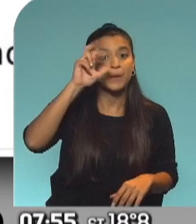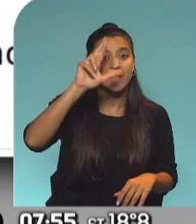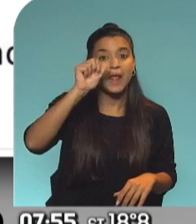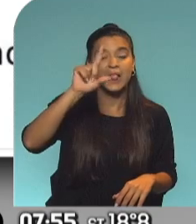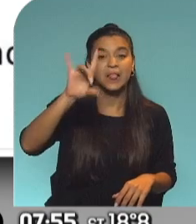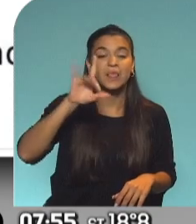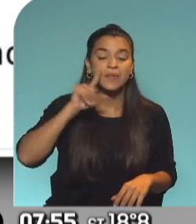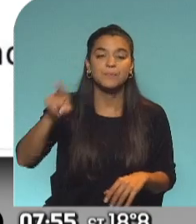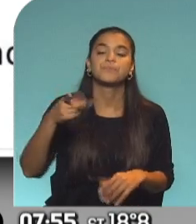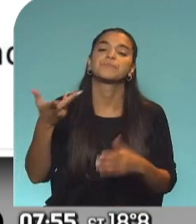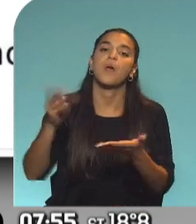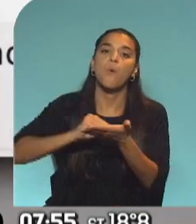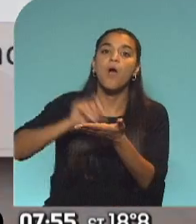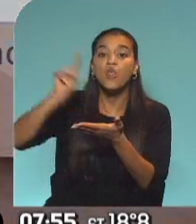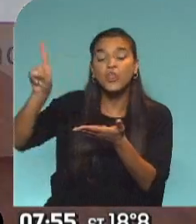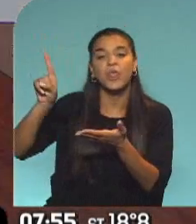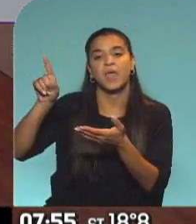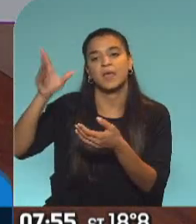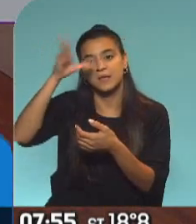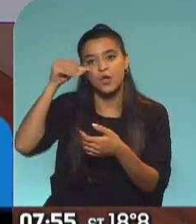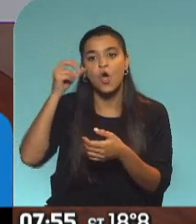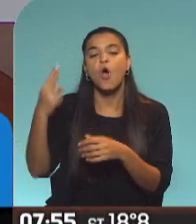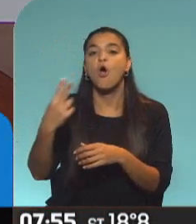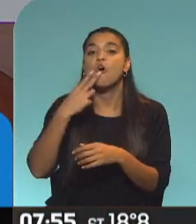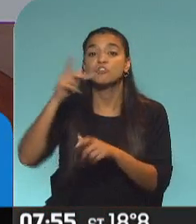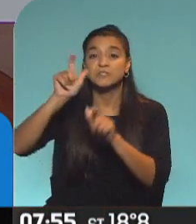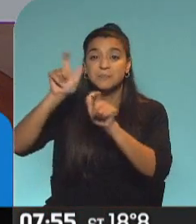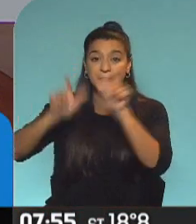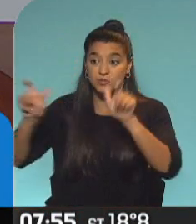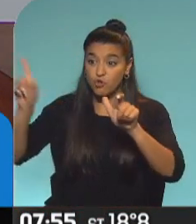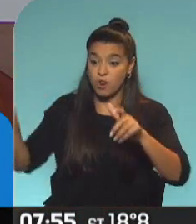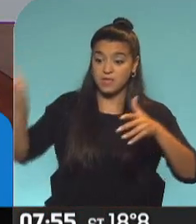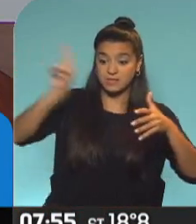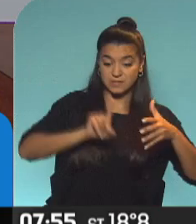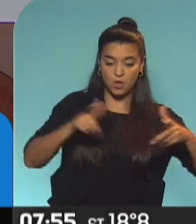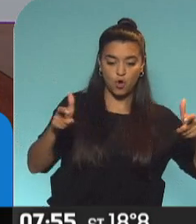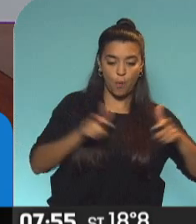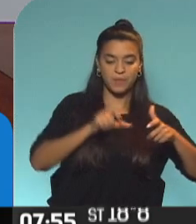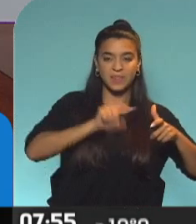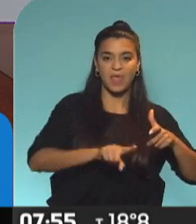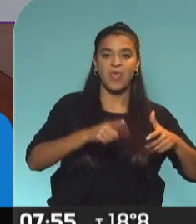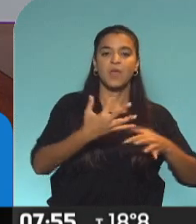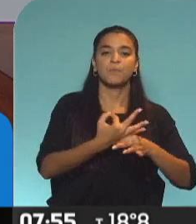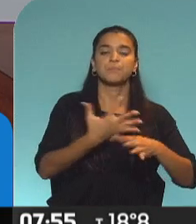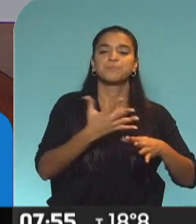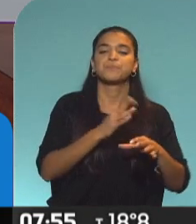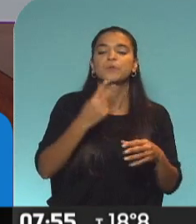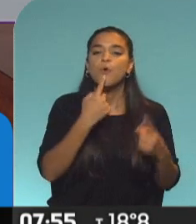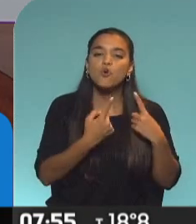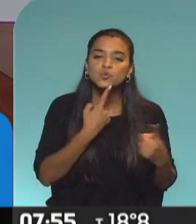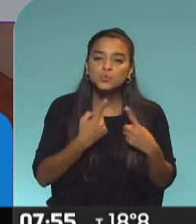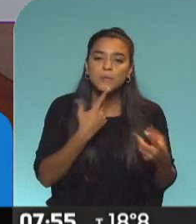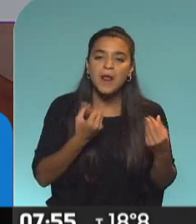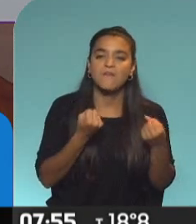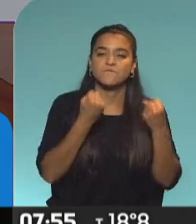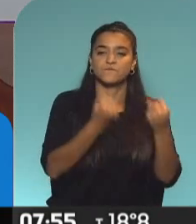de gales del abogado de christina es uno de los 11 miembros de el comité precisamente del consejo consultivo para el